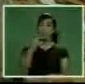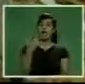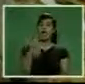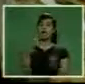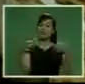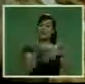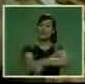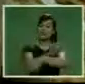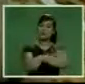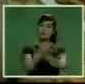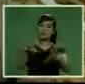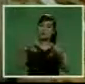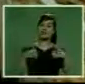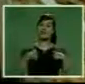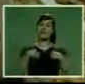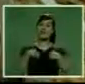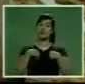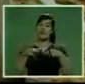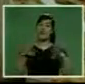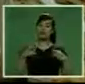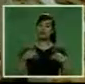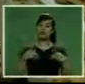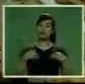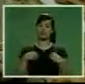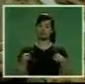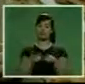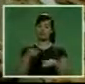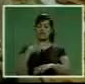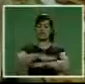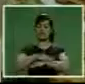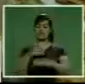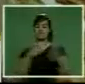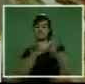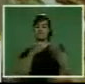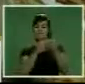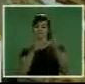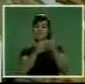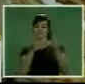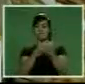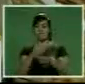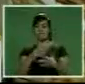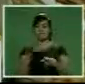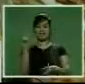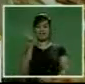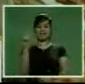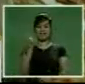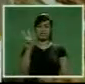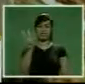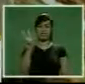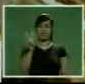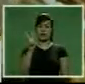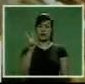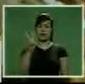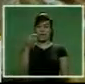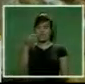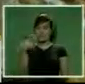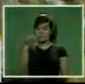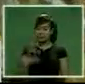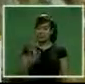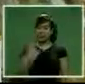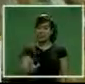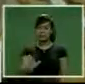oposición que asume el comportamiento de quinta columna y esa oposición sea relativamente extensa, no podremos construir